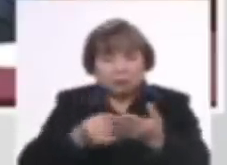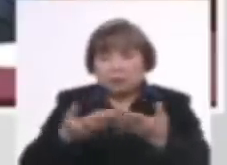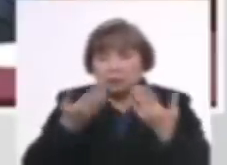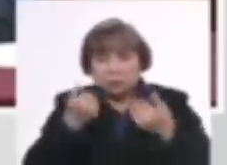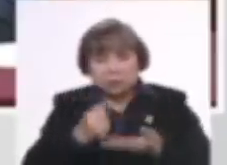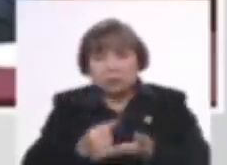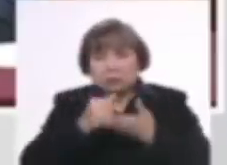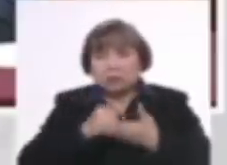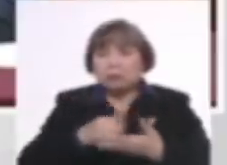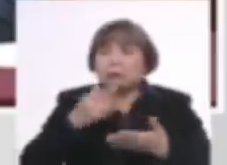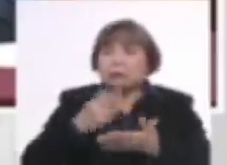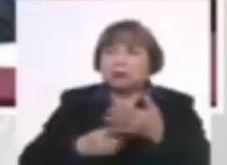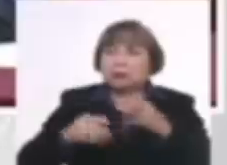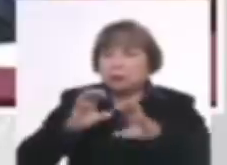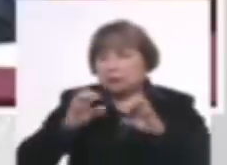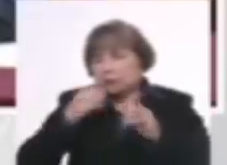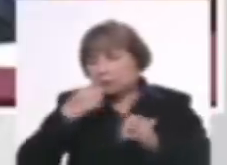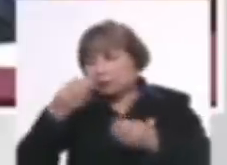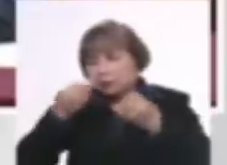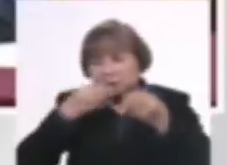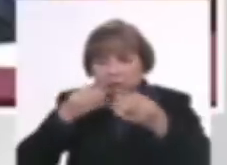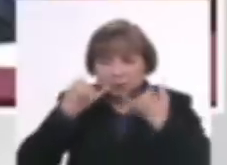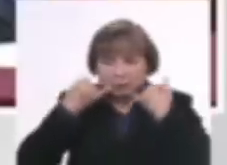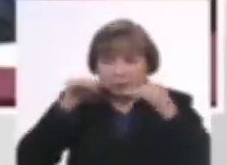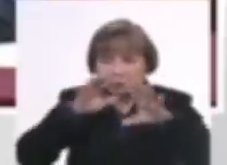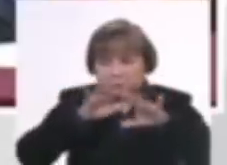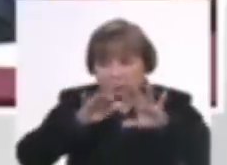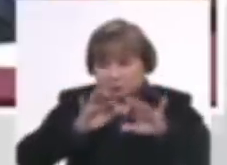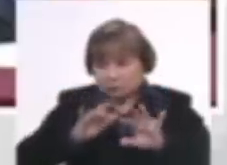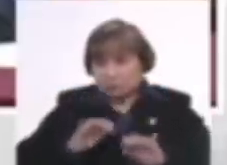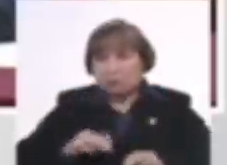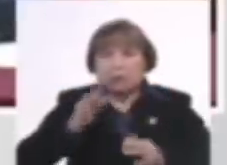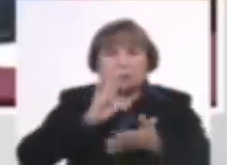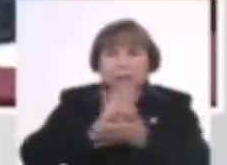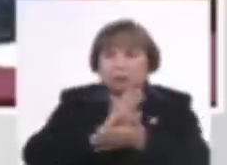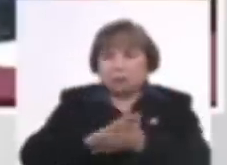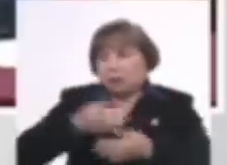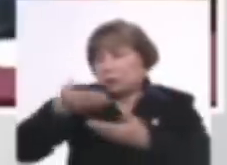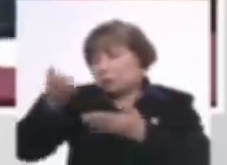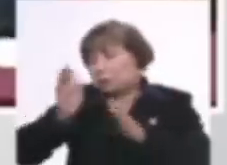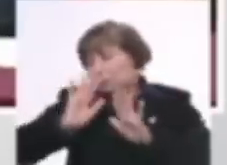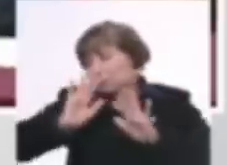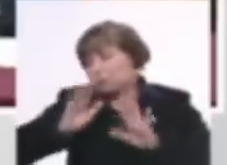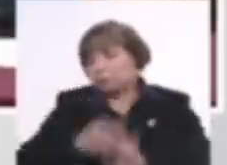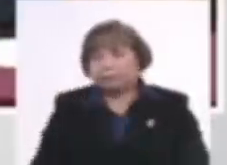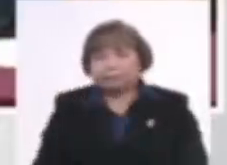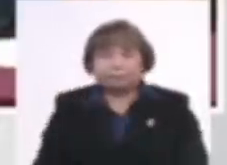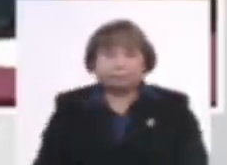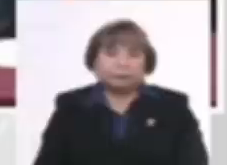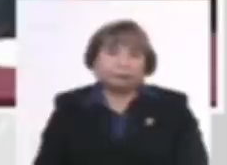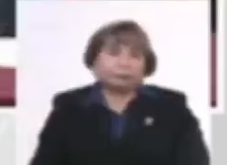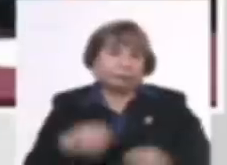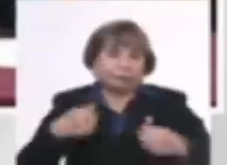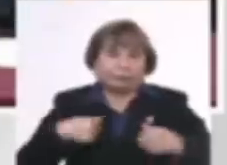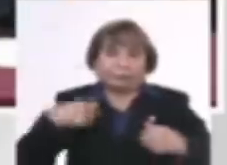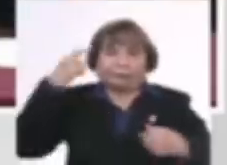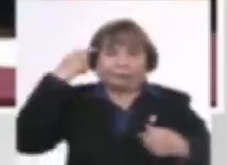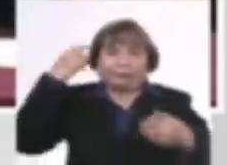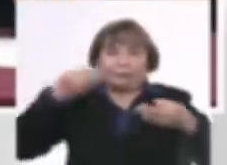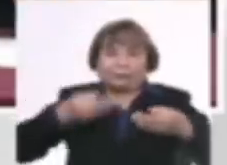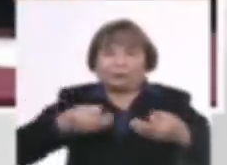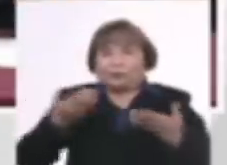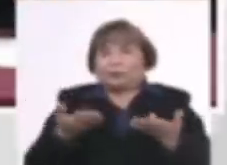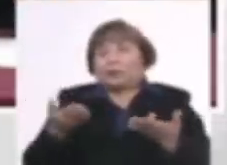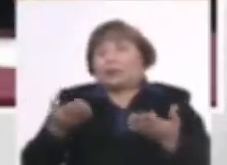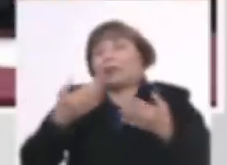informe. ¿De qué se trata? Redacto el informe y le paso a... Sí, pero es que uno, en su sano juicio, sabe a